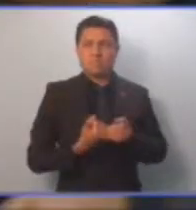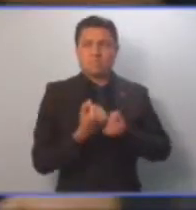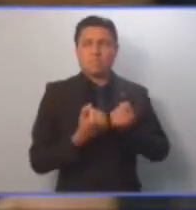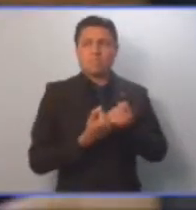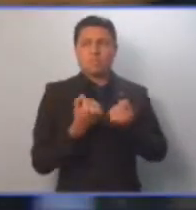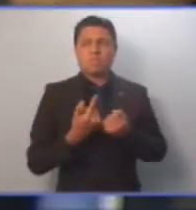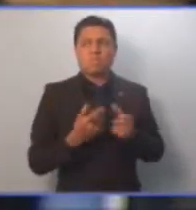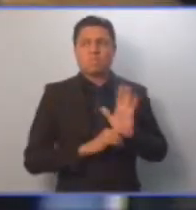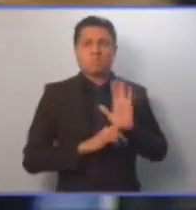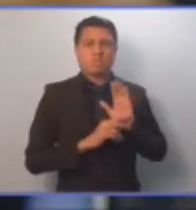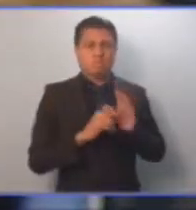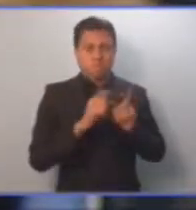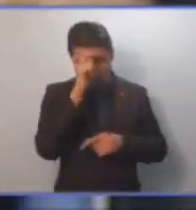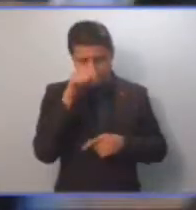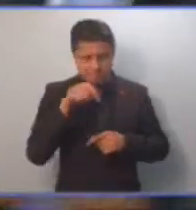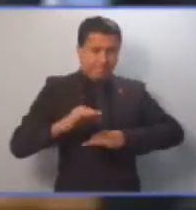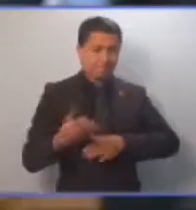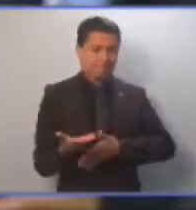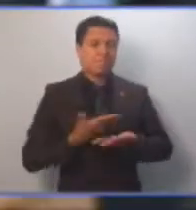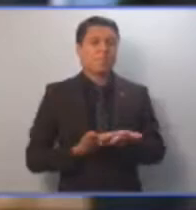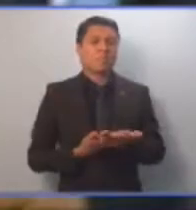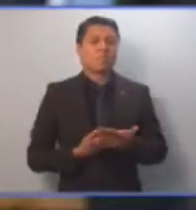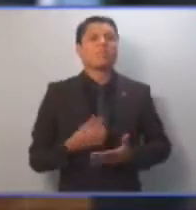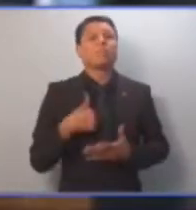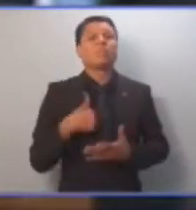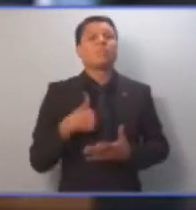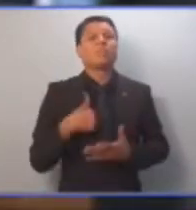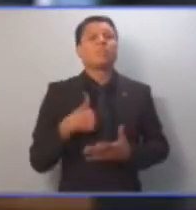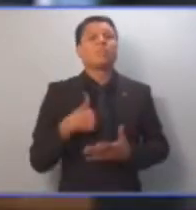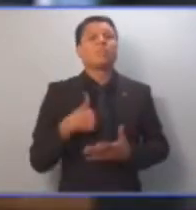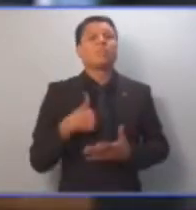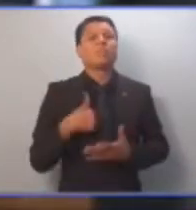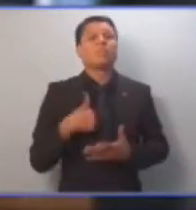nuestro reconocimiento en este sentido. Y quiero decir que